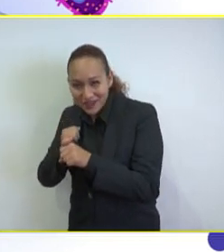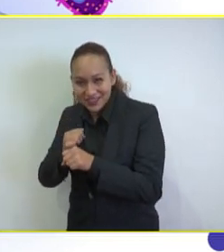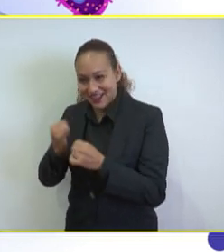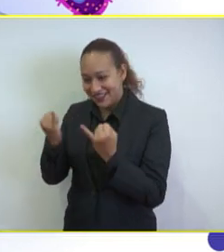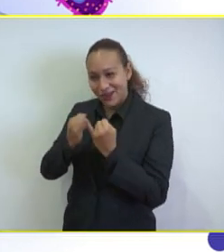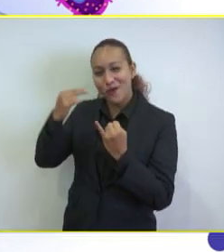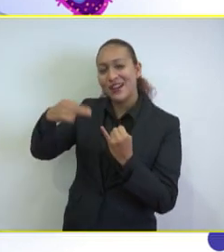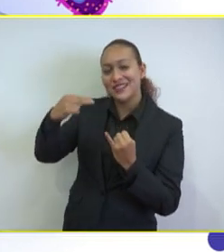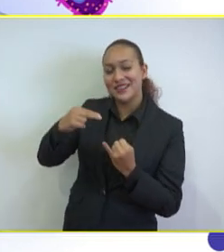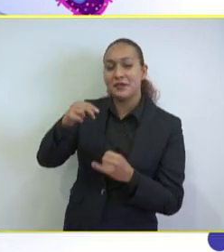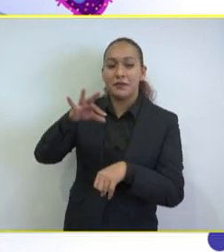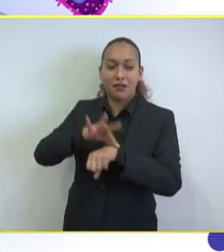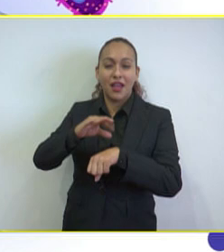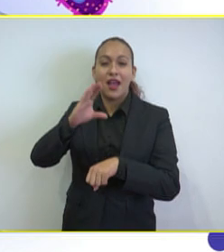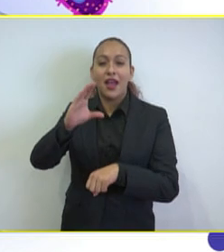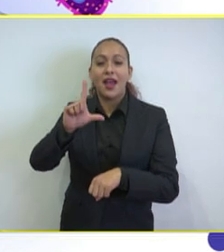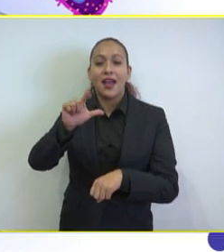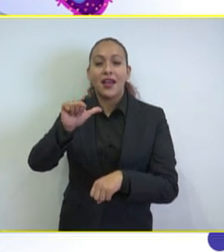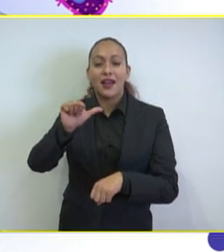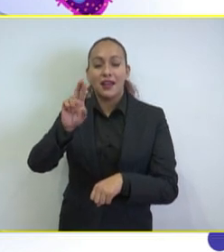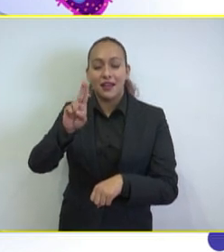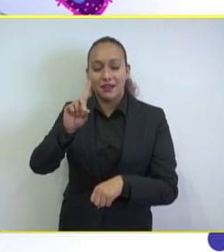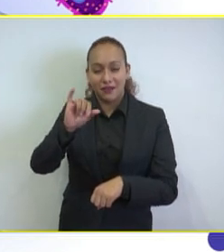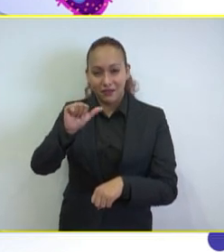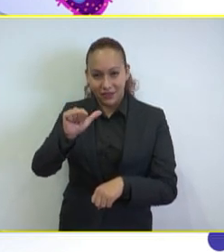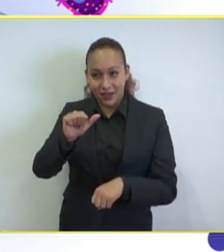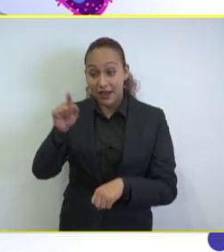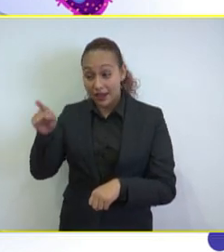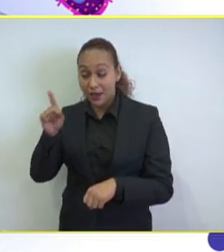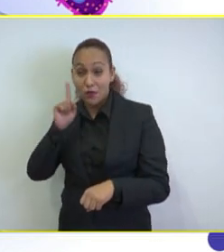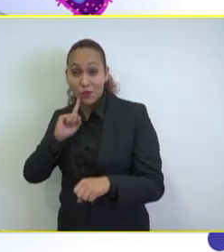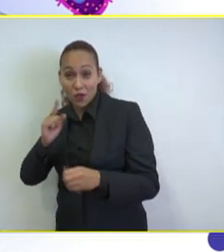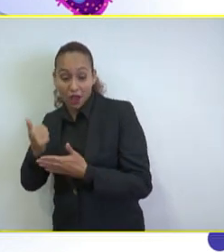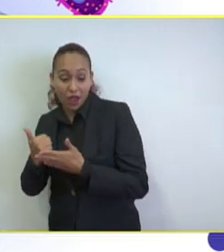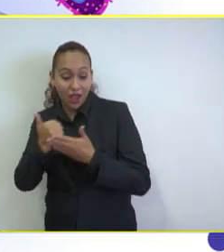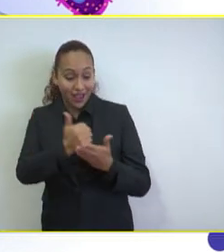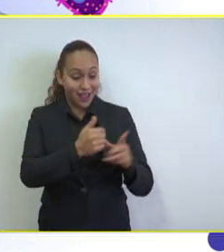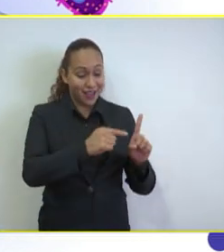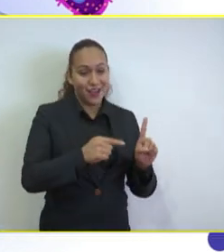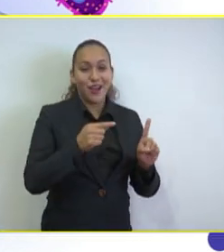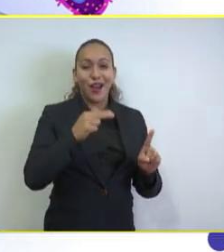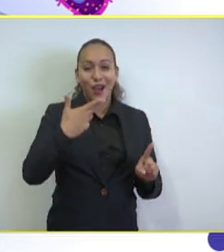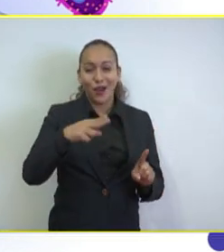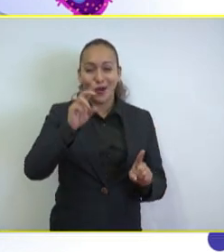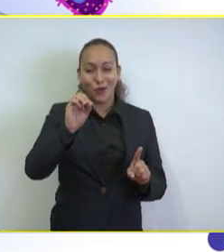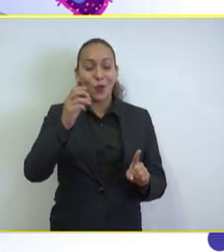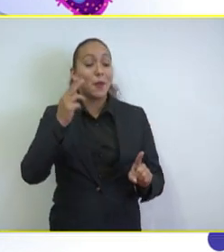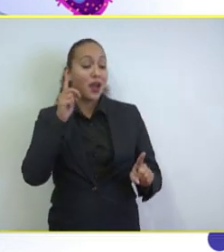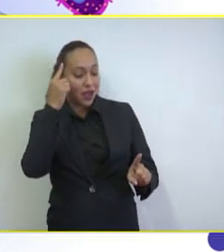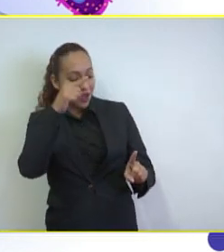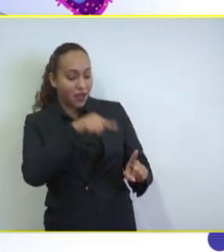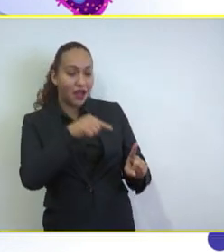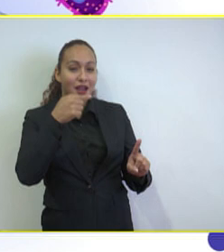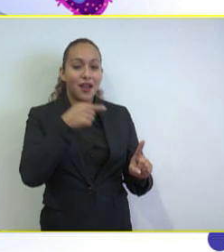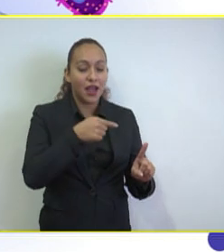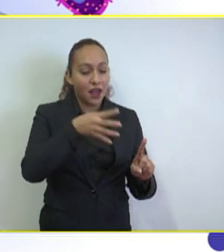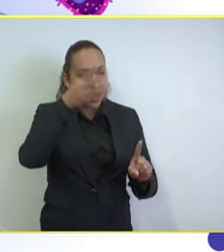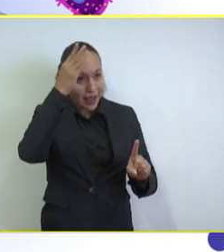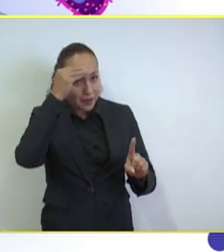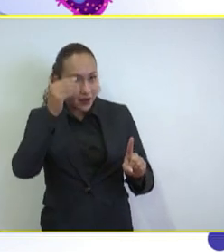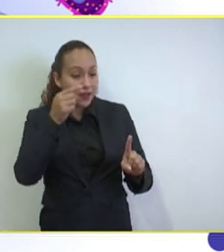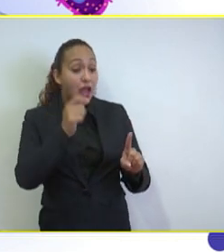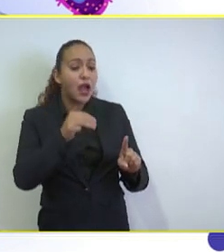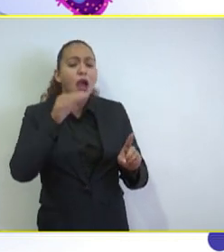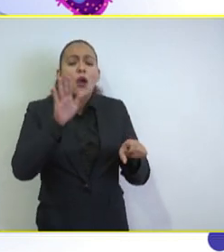Claudia. Ella le brinda las herramientas y el conocimiento para saber que la microbiología, la importancia de la microbiología y